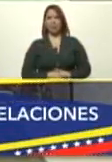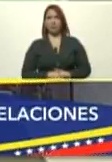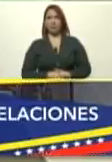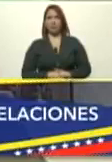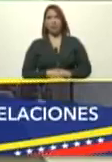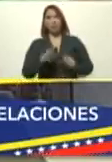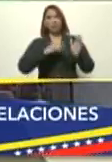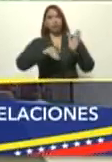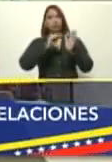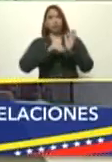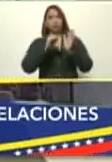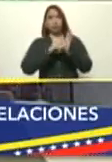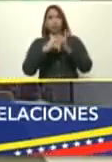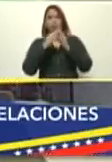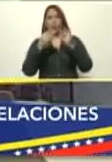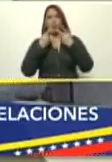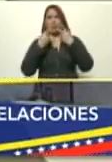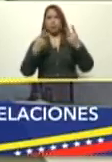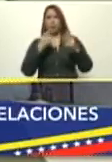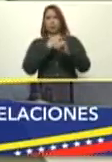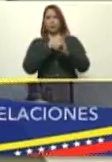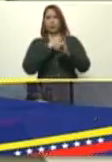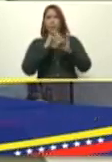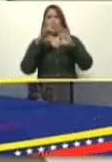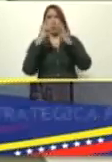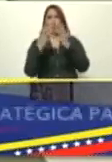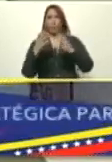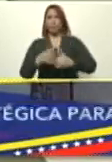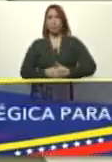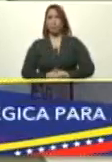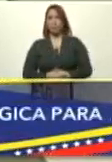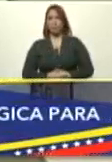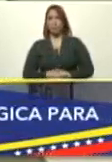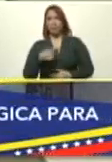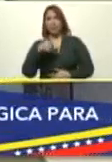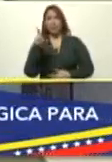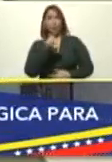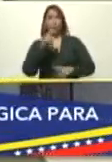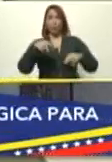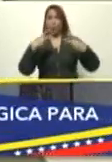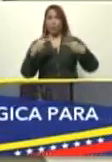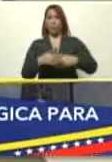medios y redes sociales del mundo. Esto no es nuevo.